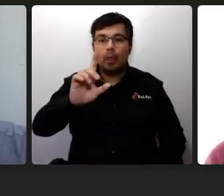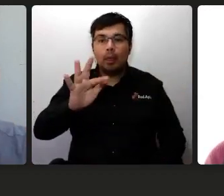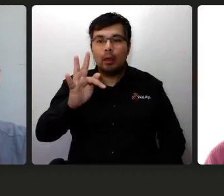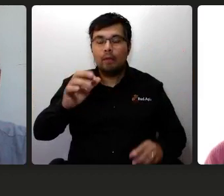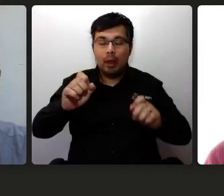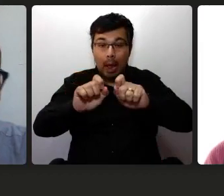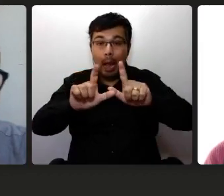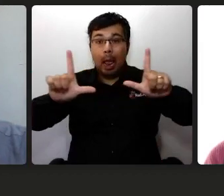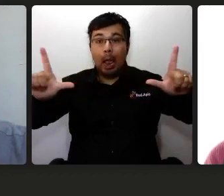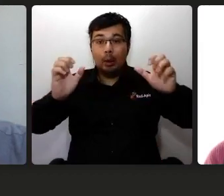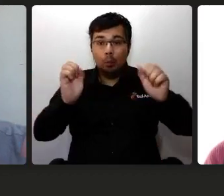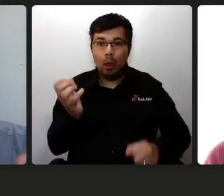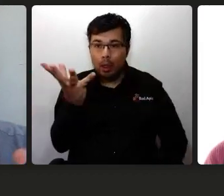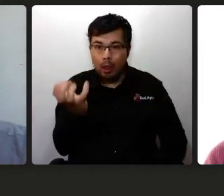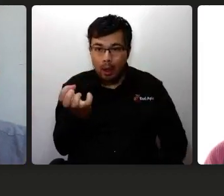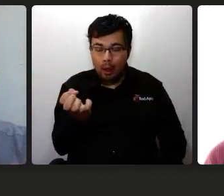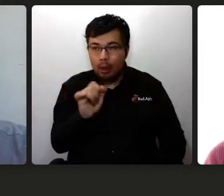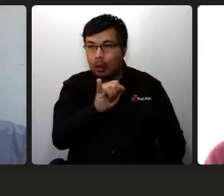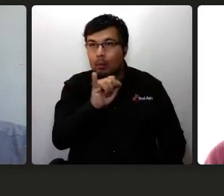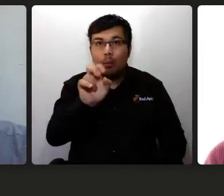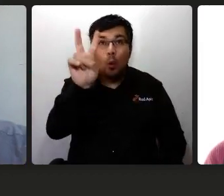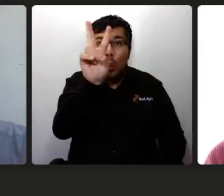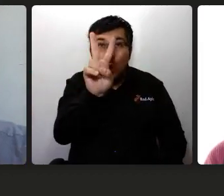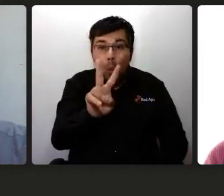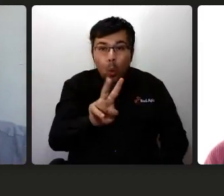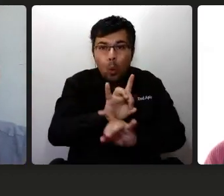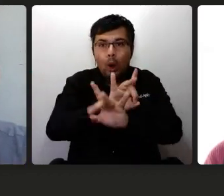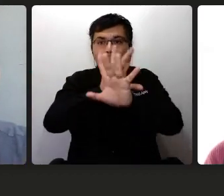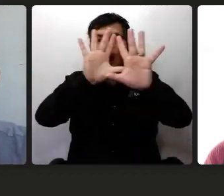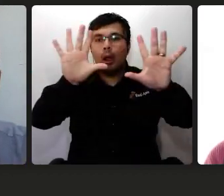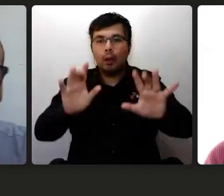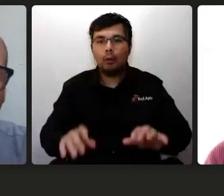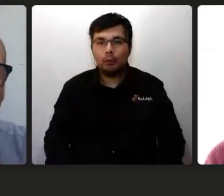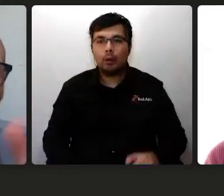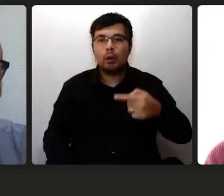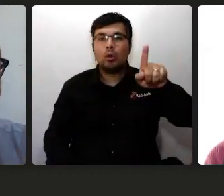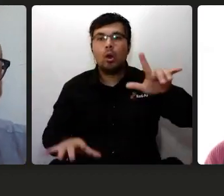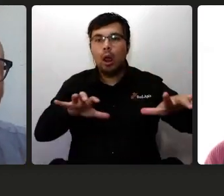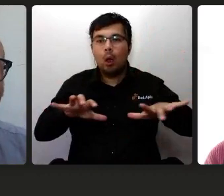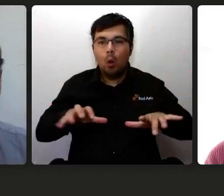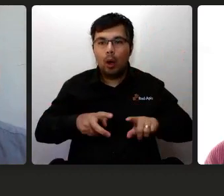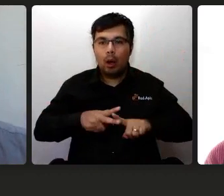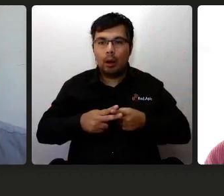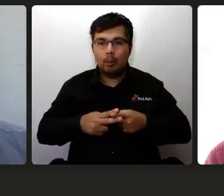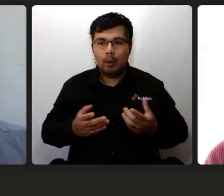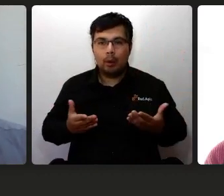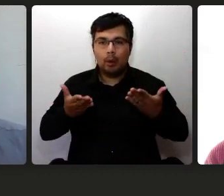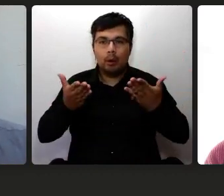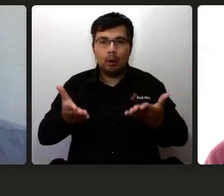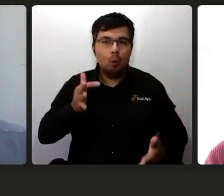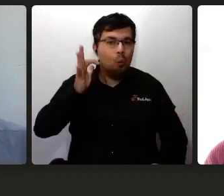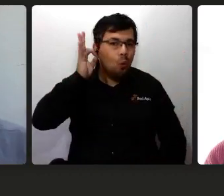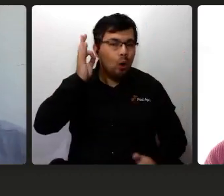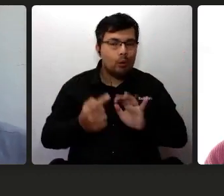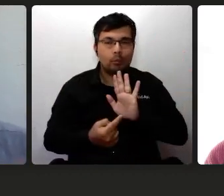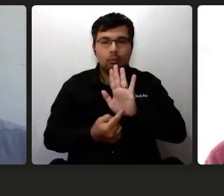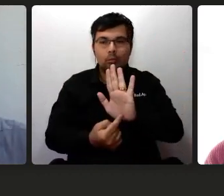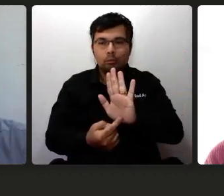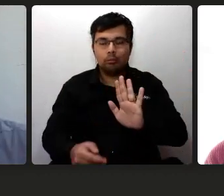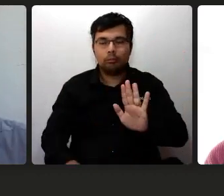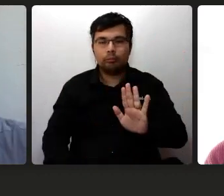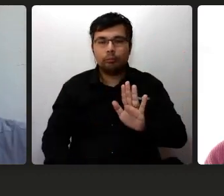quedar mucho más claro el glosario y otros conceptos de las herramientas que también nos entregó Magdalena. Lo van a tener en ese formato PDF para que lo puedan